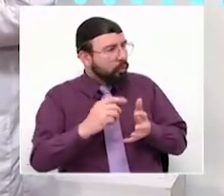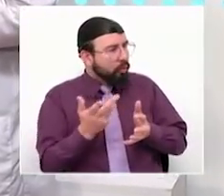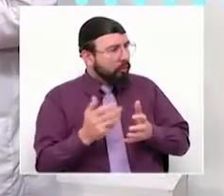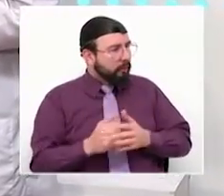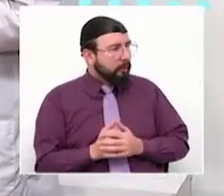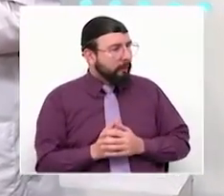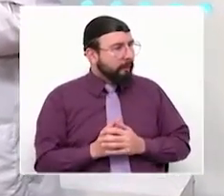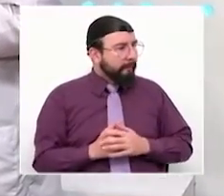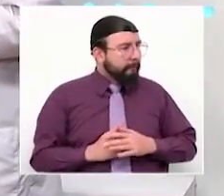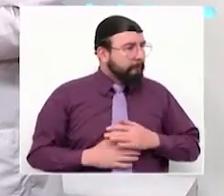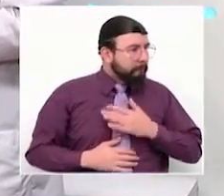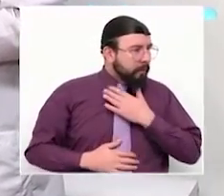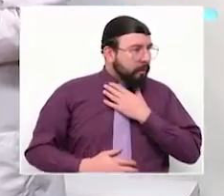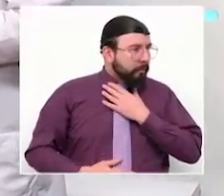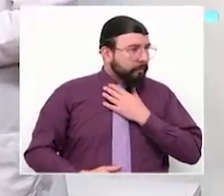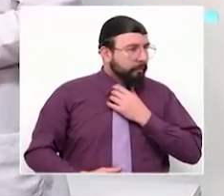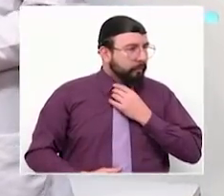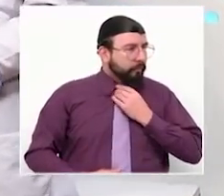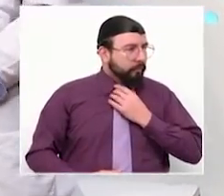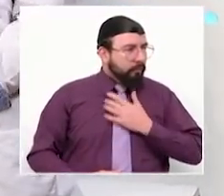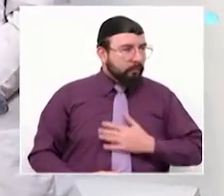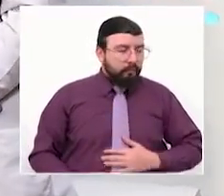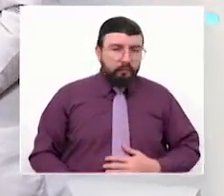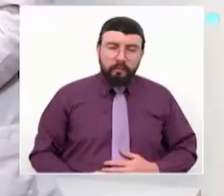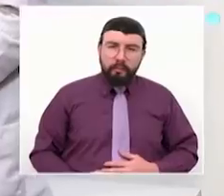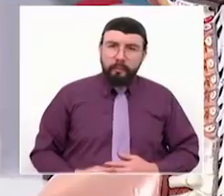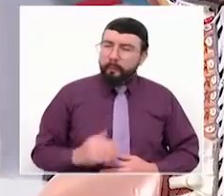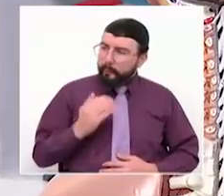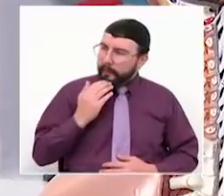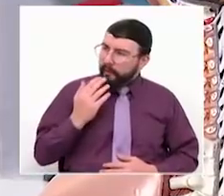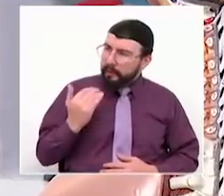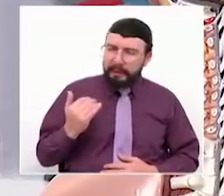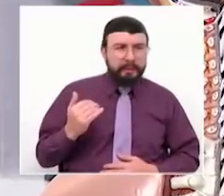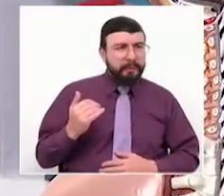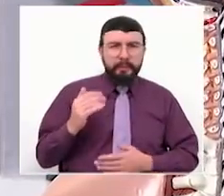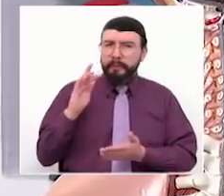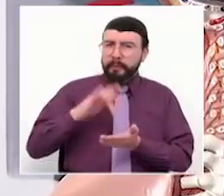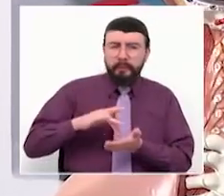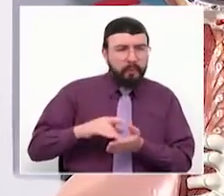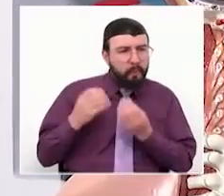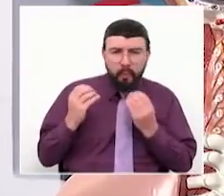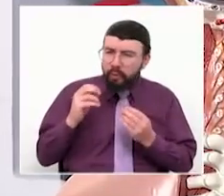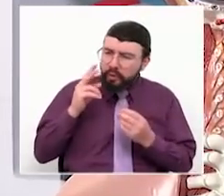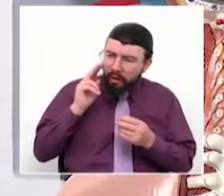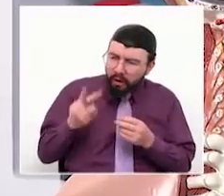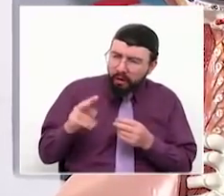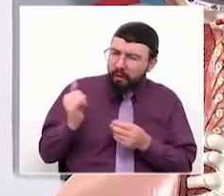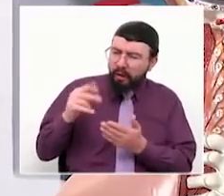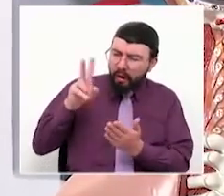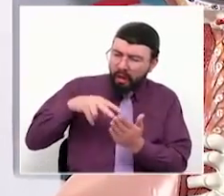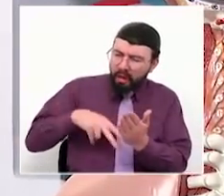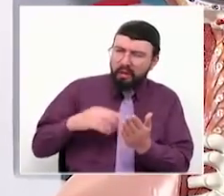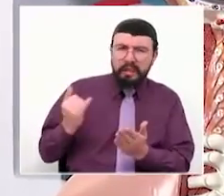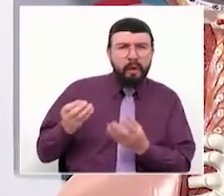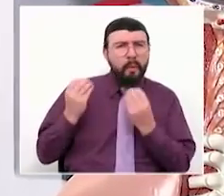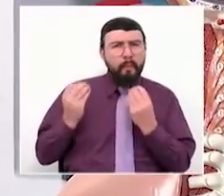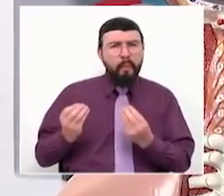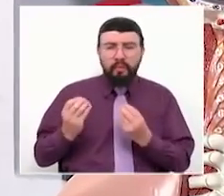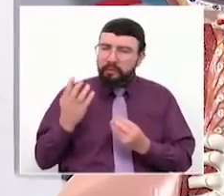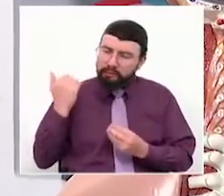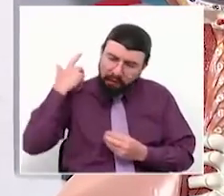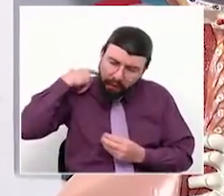Últimamente me ha apasionado mucho y he leído bastante sobre la columna. ¿Por qué se presentan